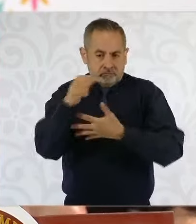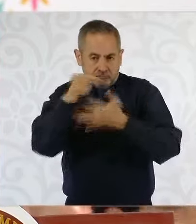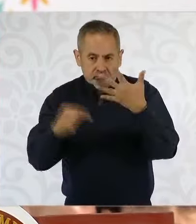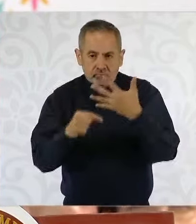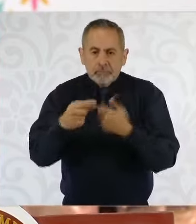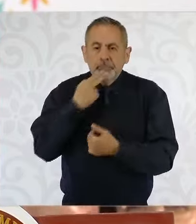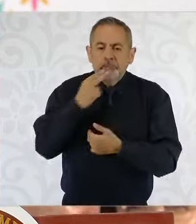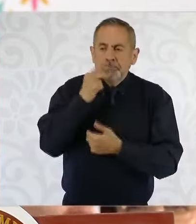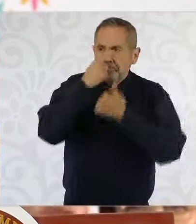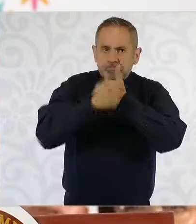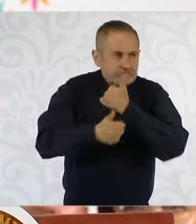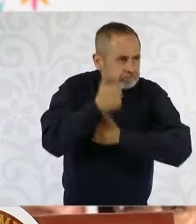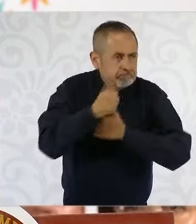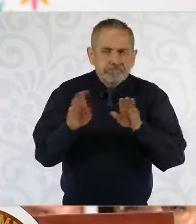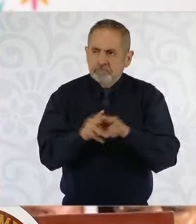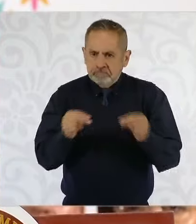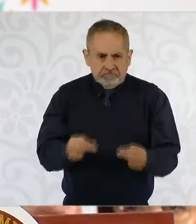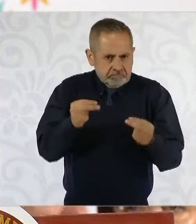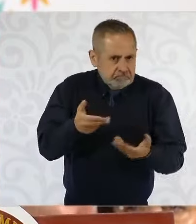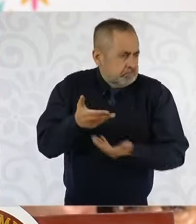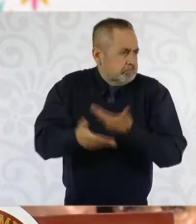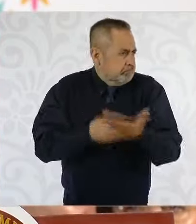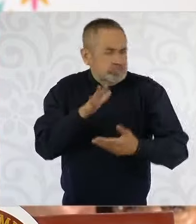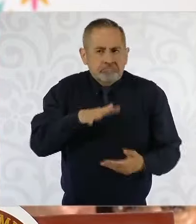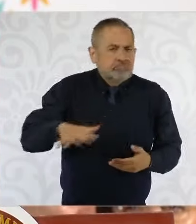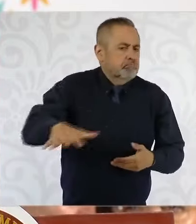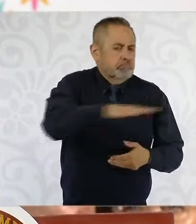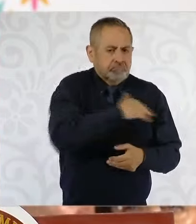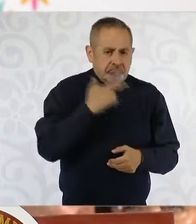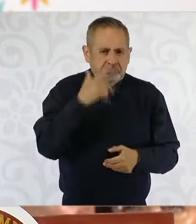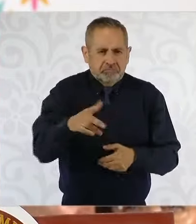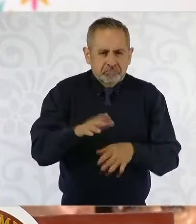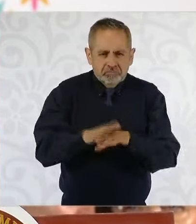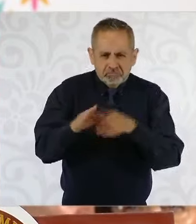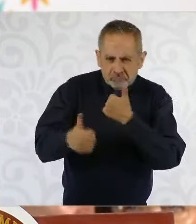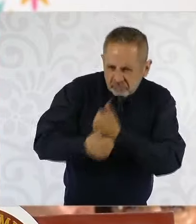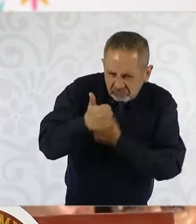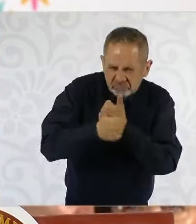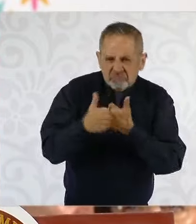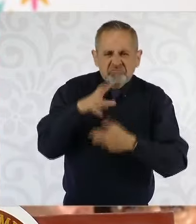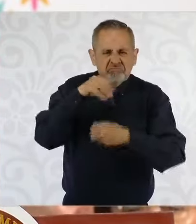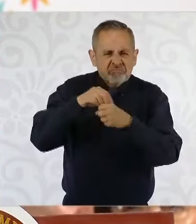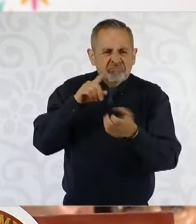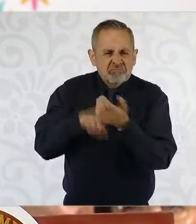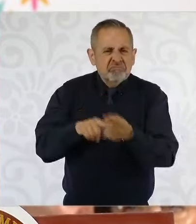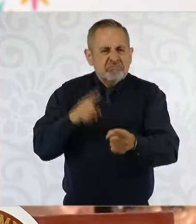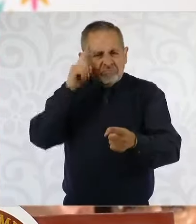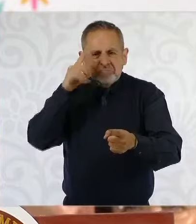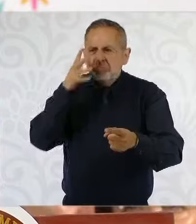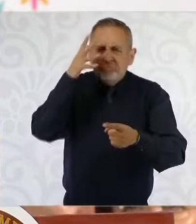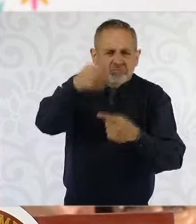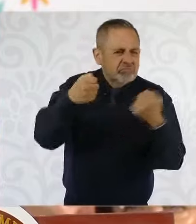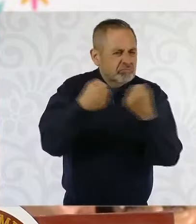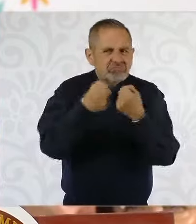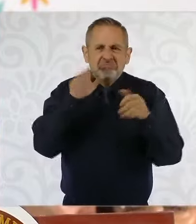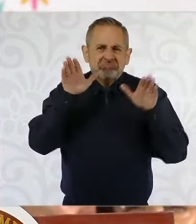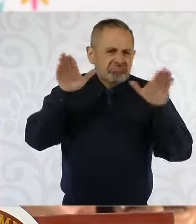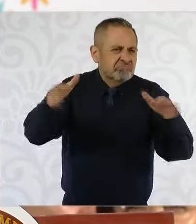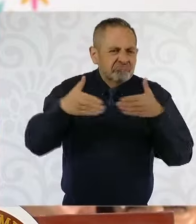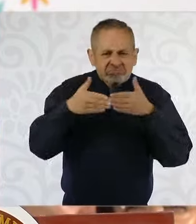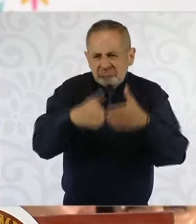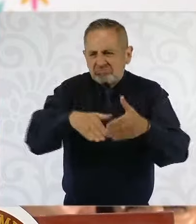competitividad, la que genera bienestar, y muchas de ellas desde luego se combinan. Competitividad, pues cruces fronterizos, puertos,